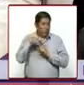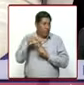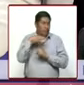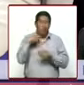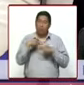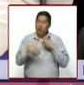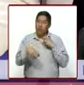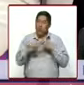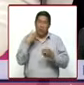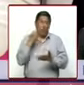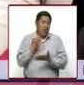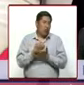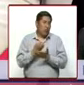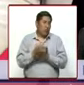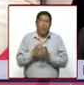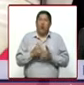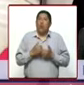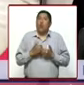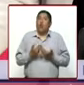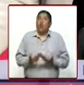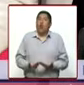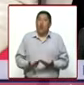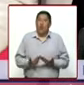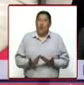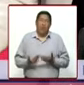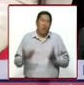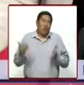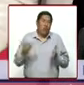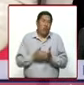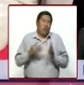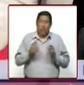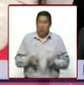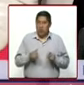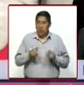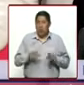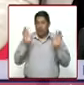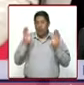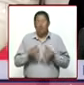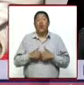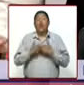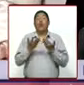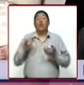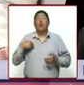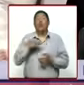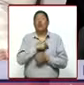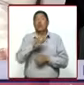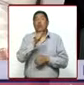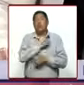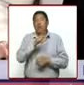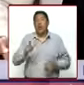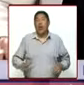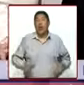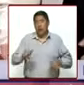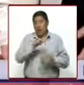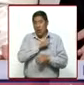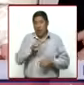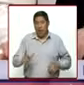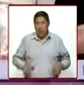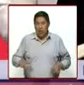crisis económica y cómo esta crisis está golpeando a la gente. Y de cómo nosotros, que somos alcaldes y